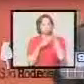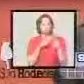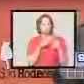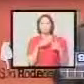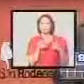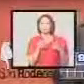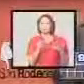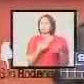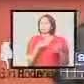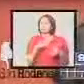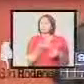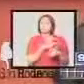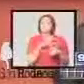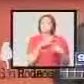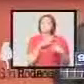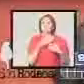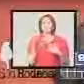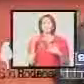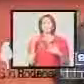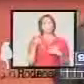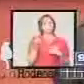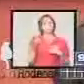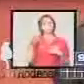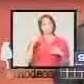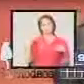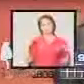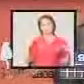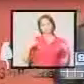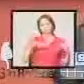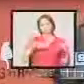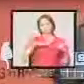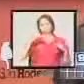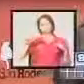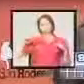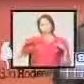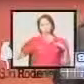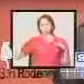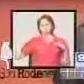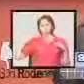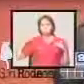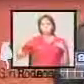fundamental, nosotros un 30% ya de nuestra cartera de crédito está en